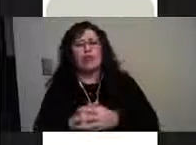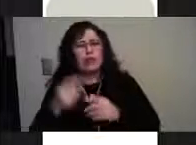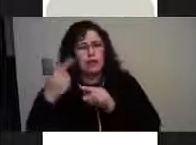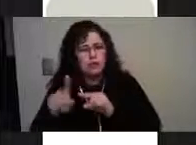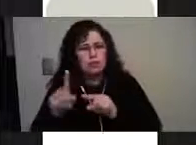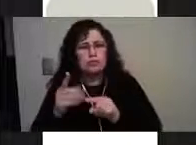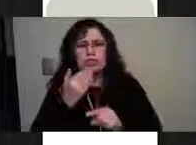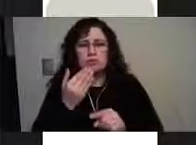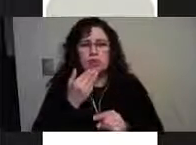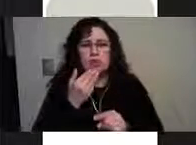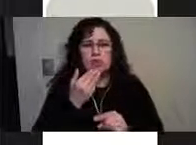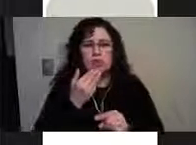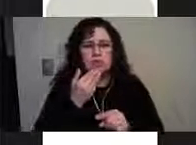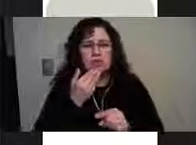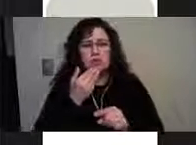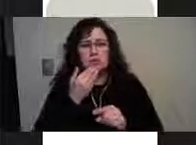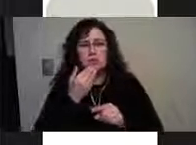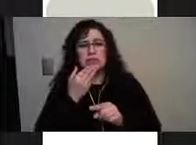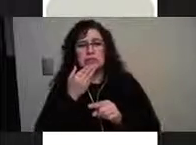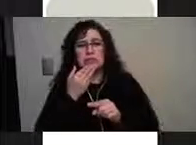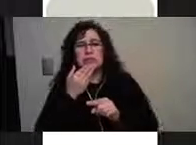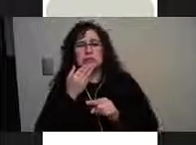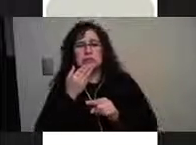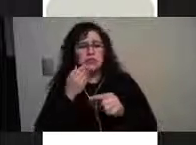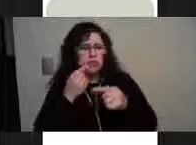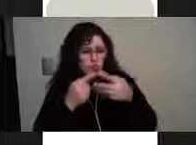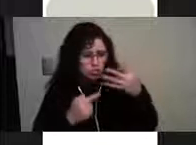¿ya? De todos los reflejos son